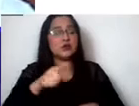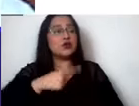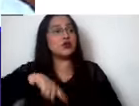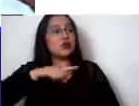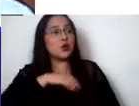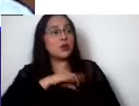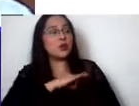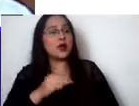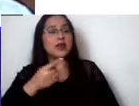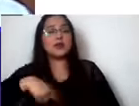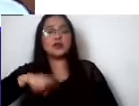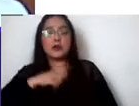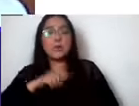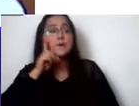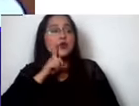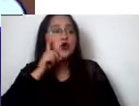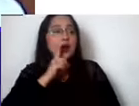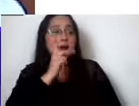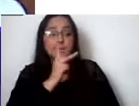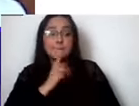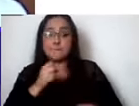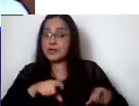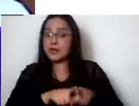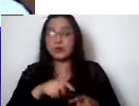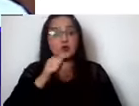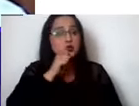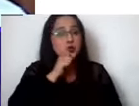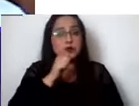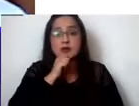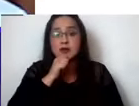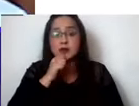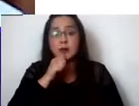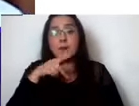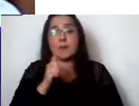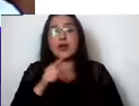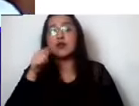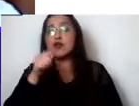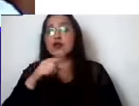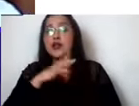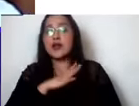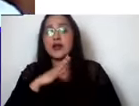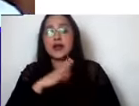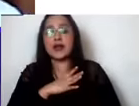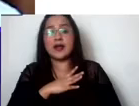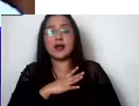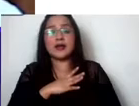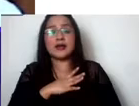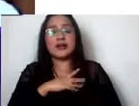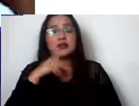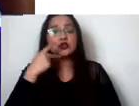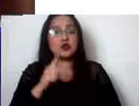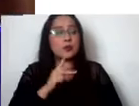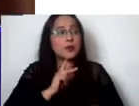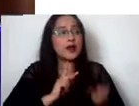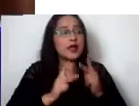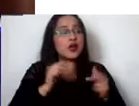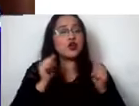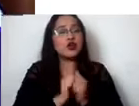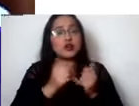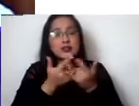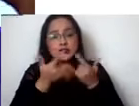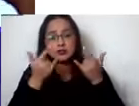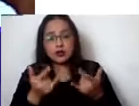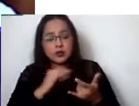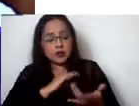mujeres que no vivieron lo que yo, o sea, que no han vivido lo que yo, de todas maneras tienen ahí las bases de la conversación para hablar sobre sus propias